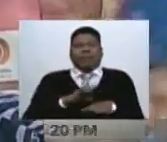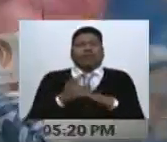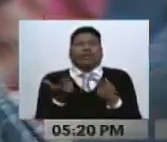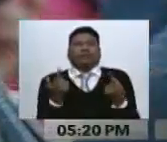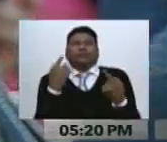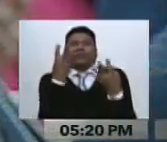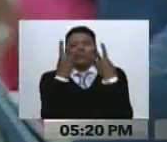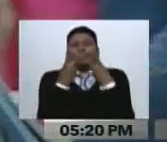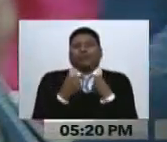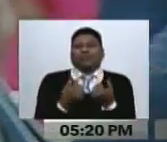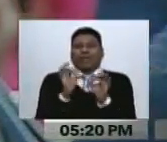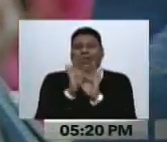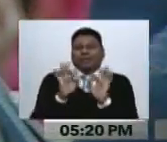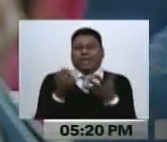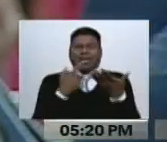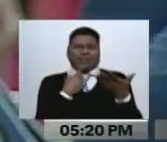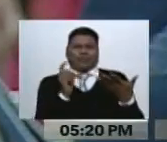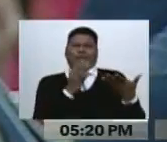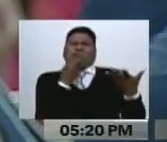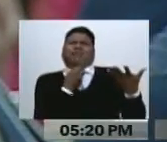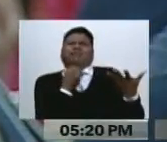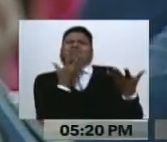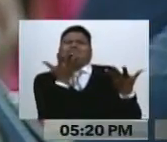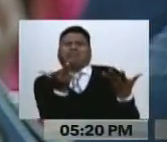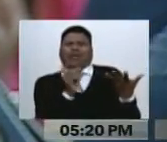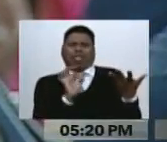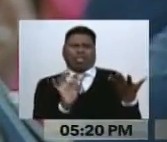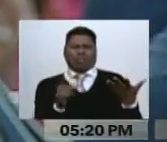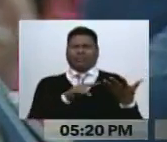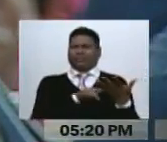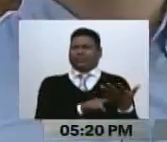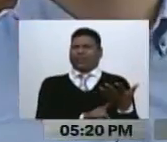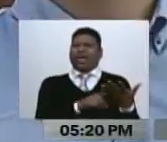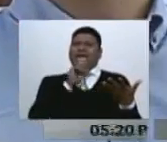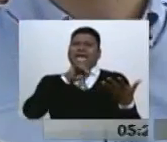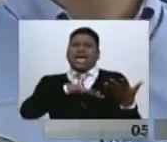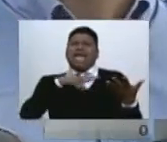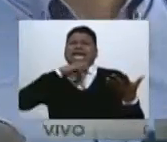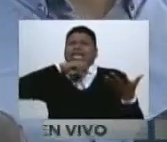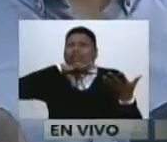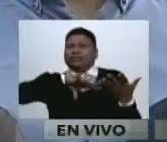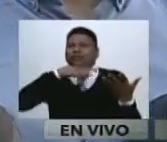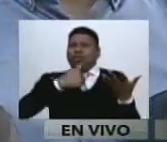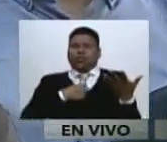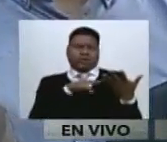contando nada, no estaba echando un cuento, estaba diciendo que esa historia se estaba